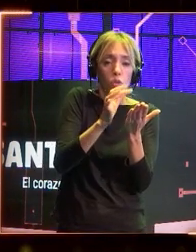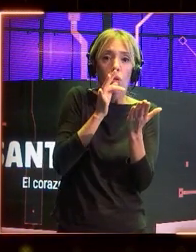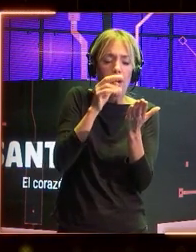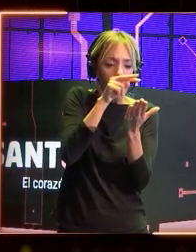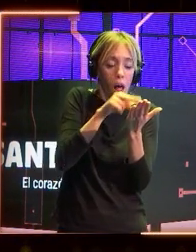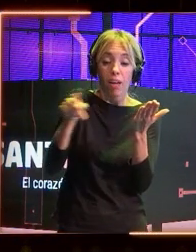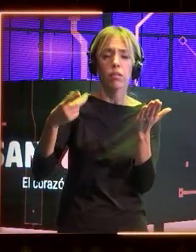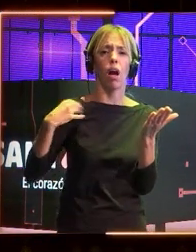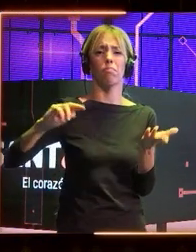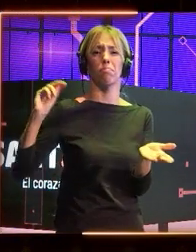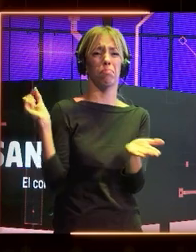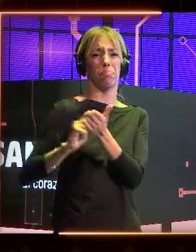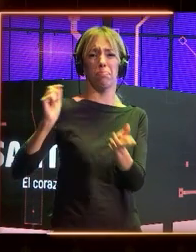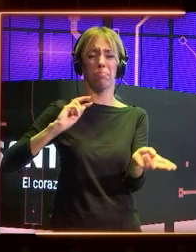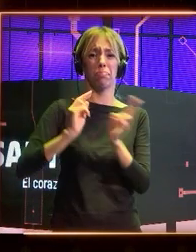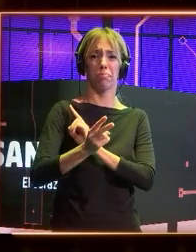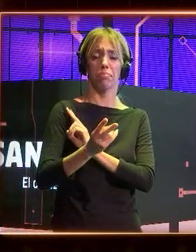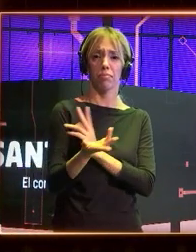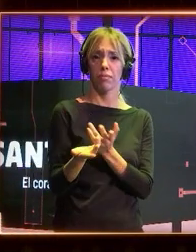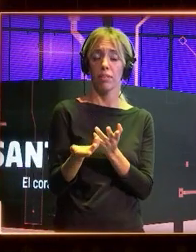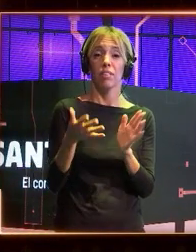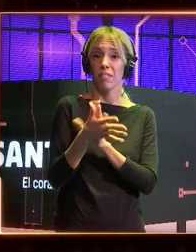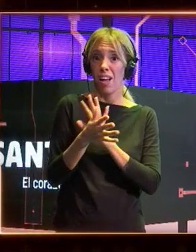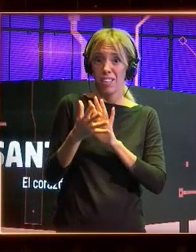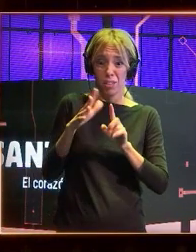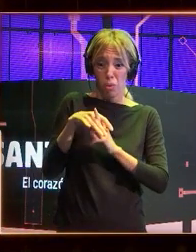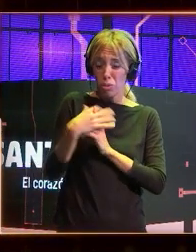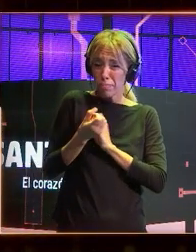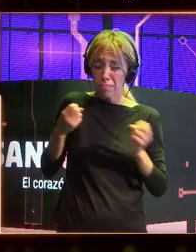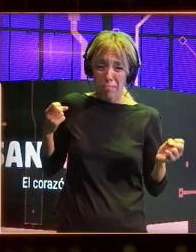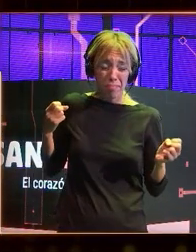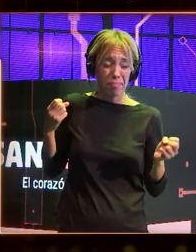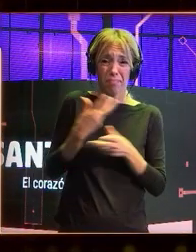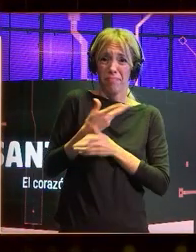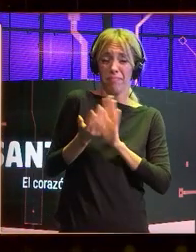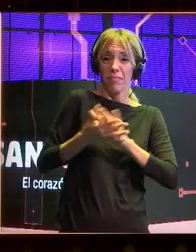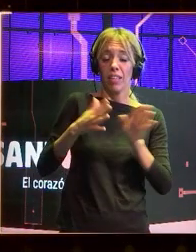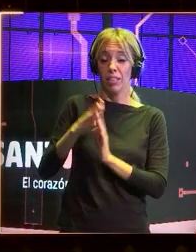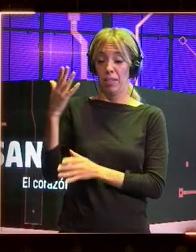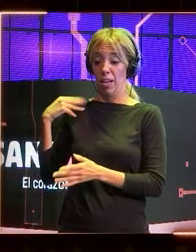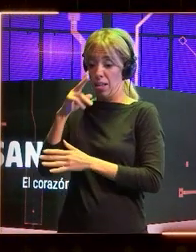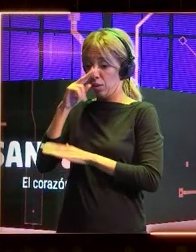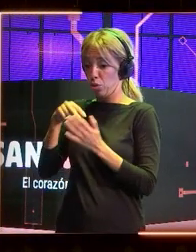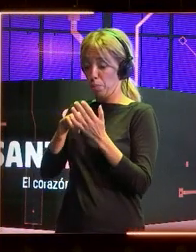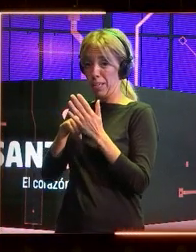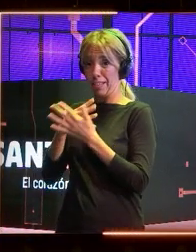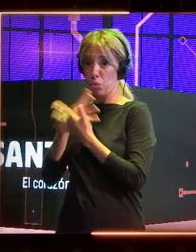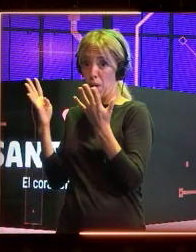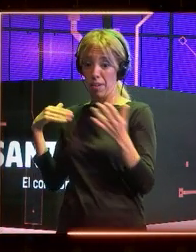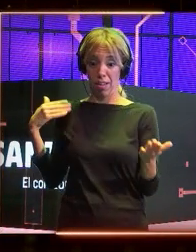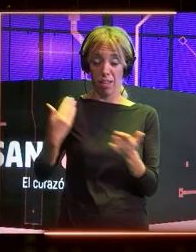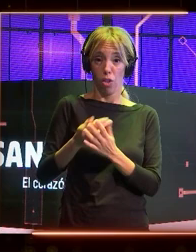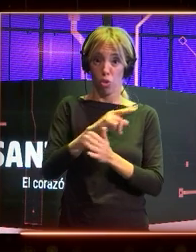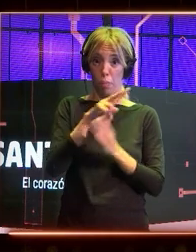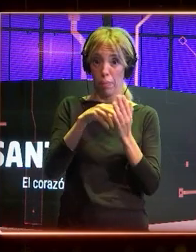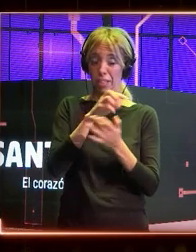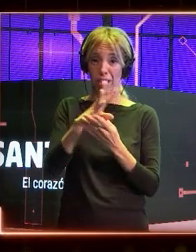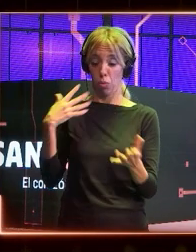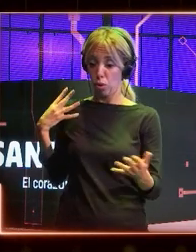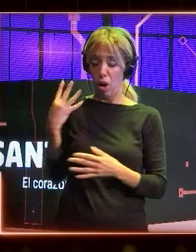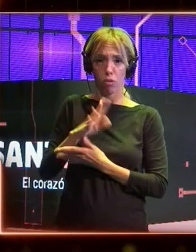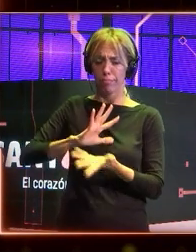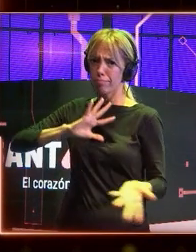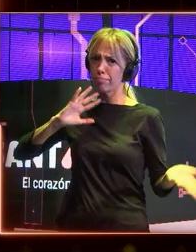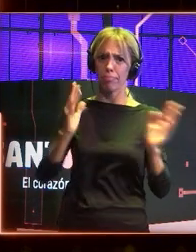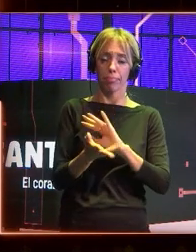le he pedido Así de rápido van las cosas de 2019 a 2023 4 años hemos evolucionado todo esto